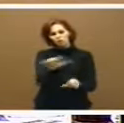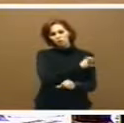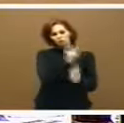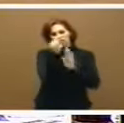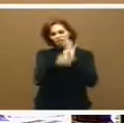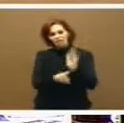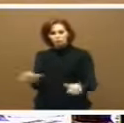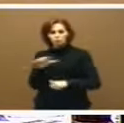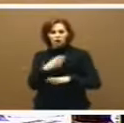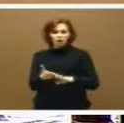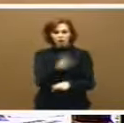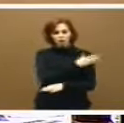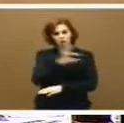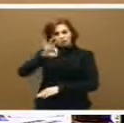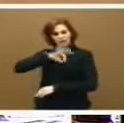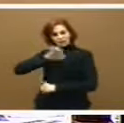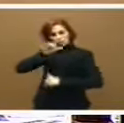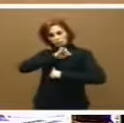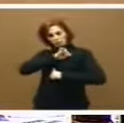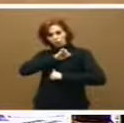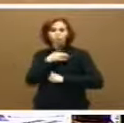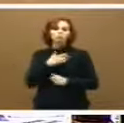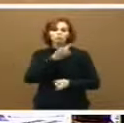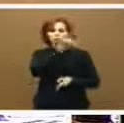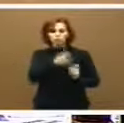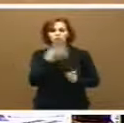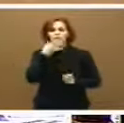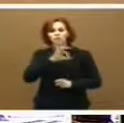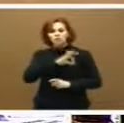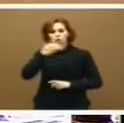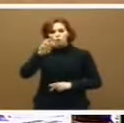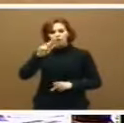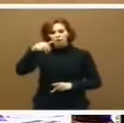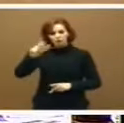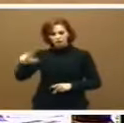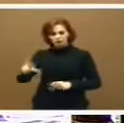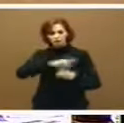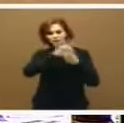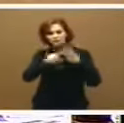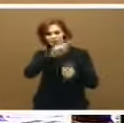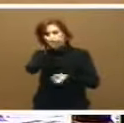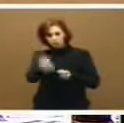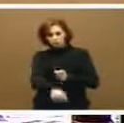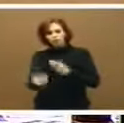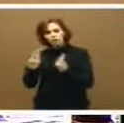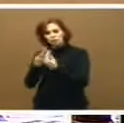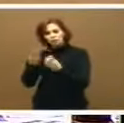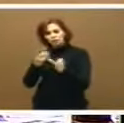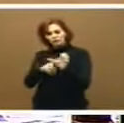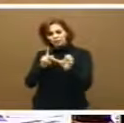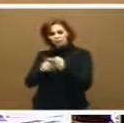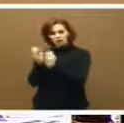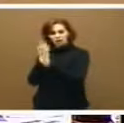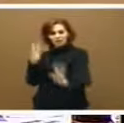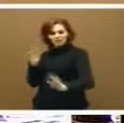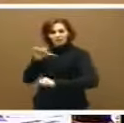registrado en el mes de enero de 2014, formulada por don Miguel José Bernal Carreo? Tercera pregunta, ¿cómo valora la Junta de Extremadura en las listas de espera